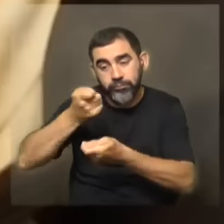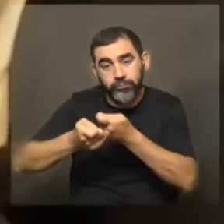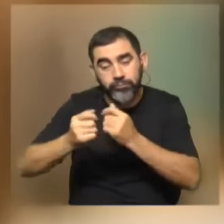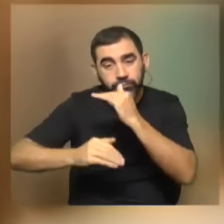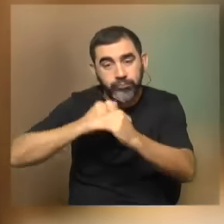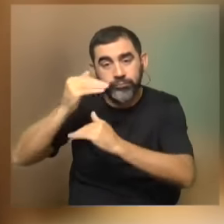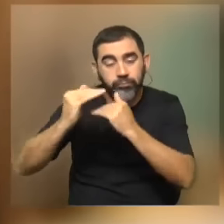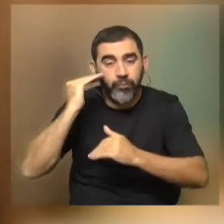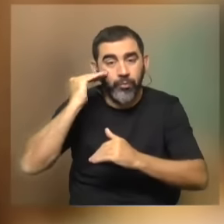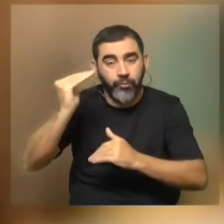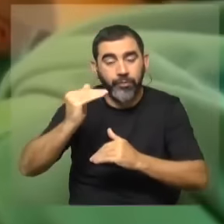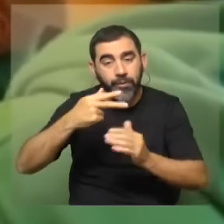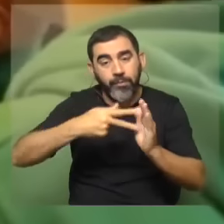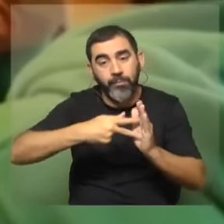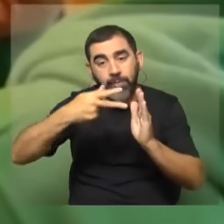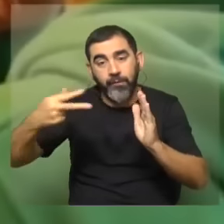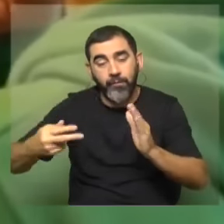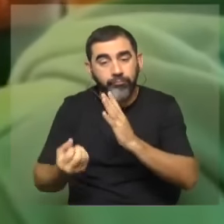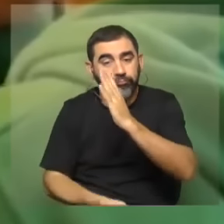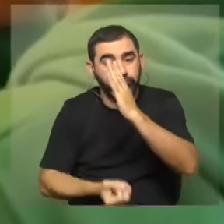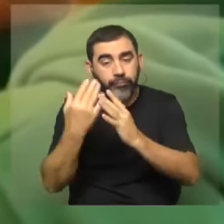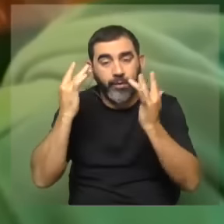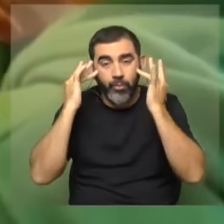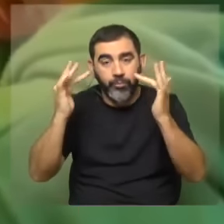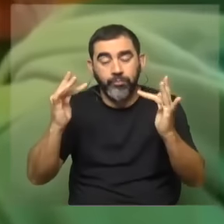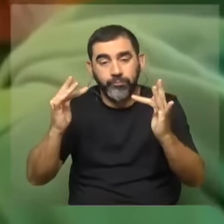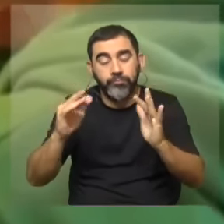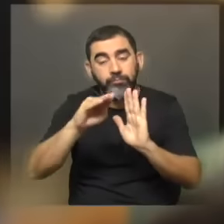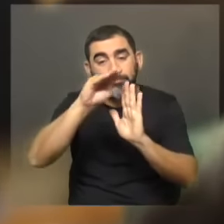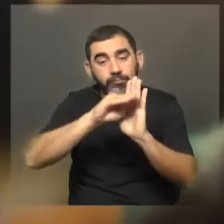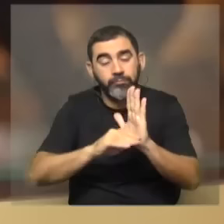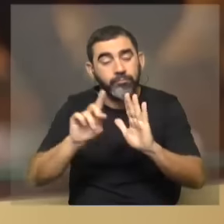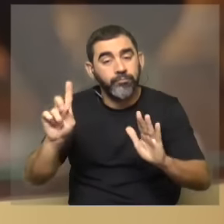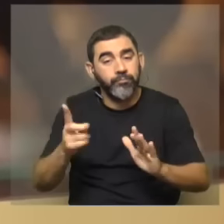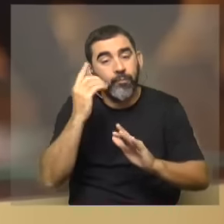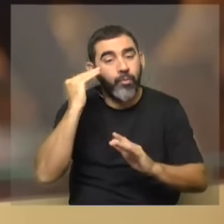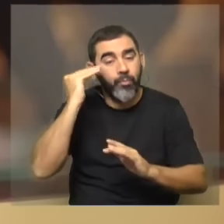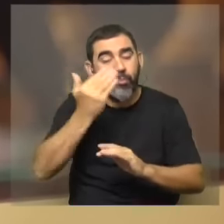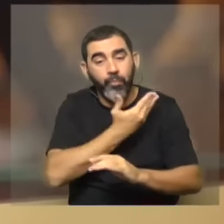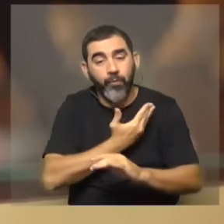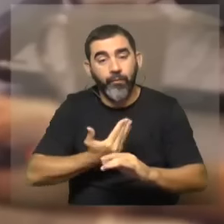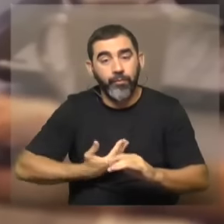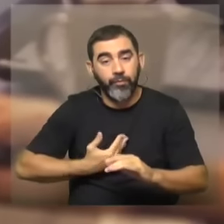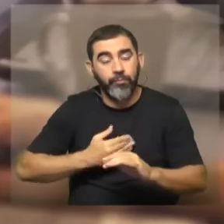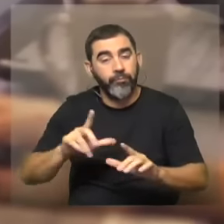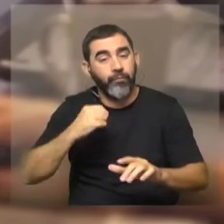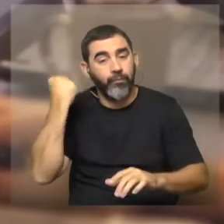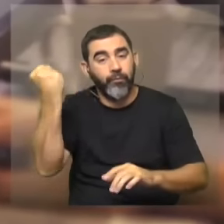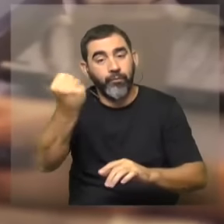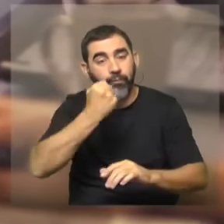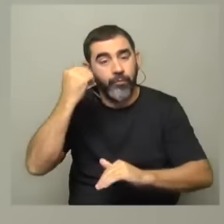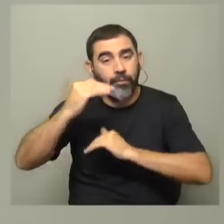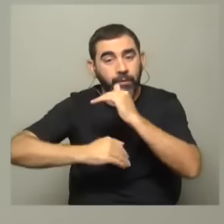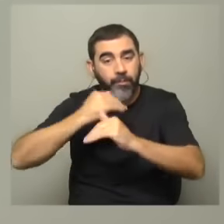profesional docente la planificación y la innovación educativa desde el programa se prioriza a profesores y maestros como figuras claves para el